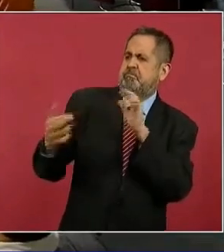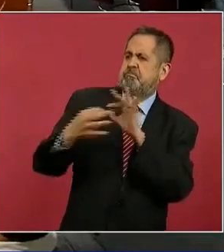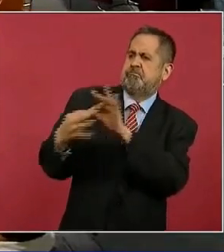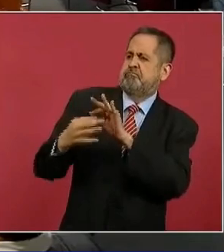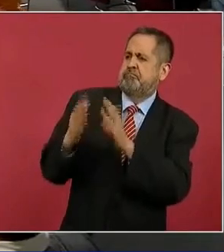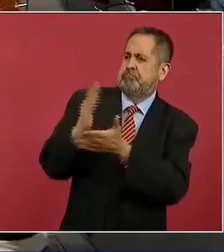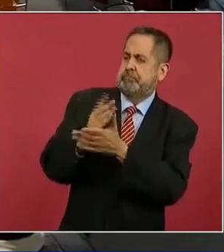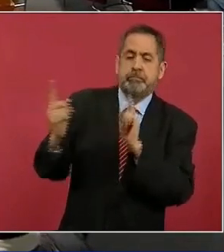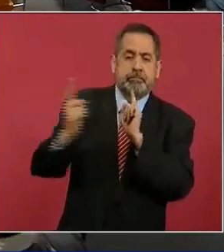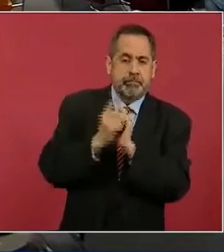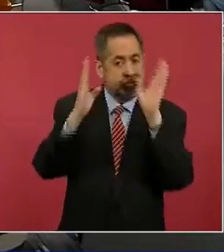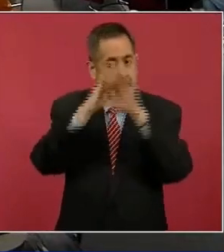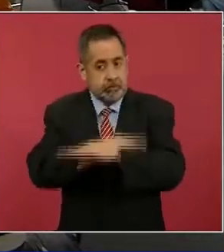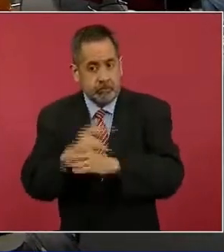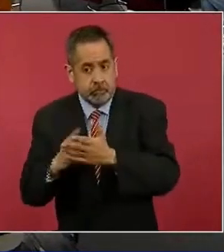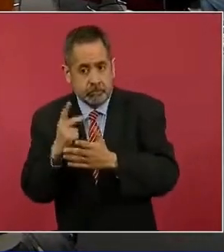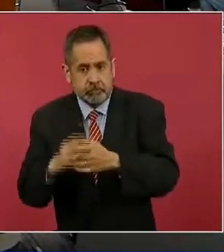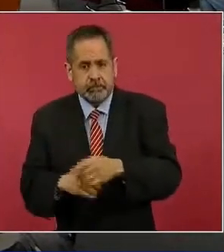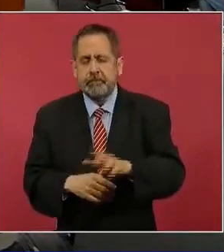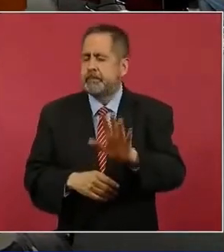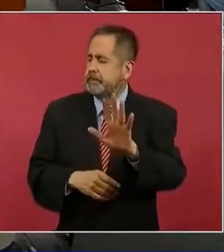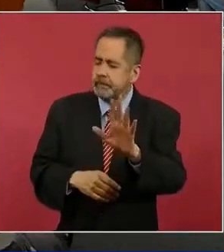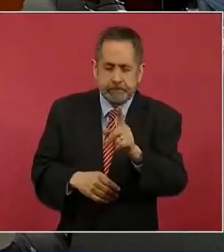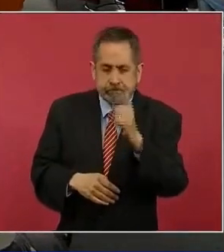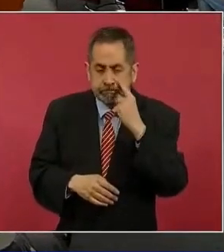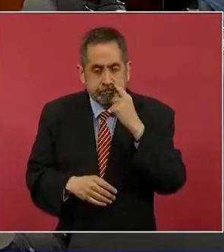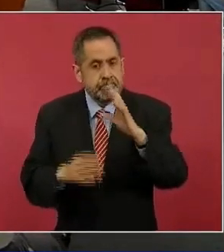Mire, yo cuando hablo de pausa